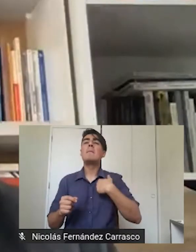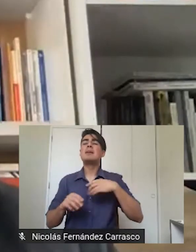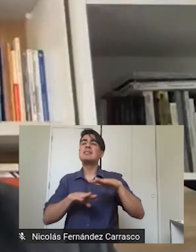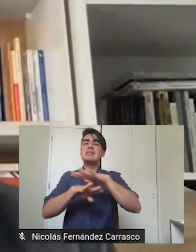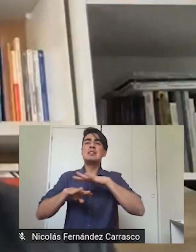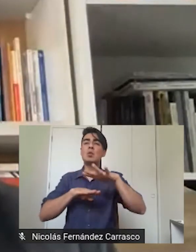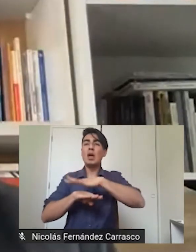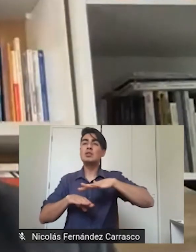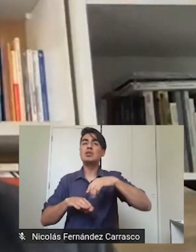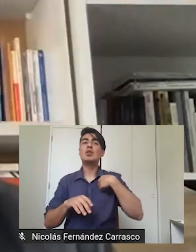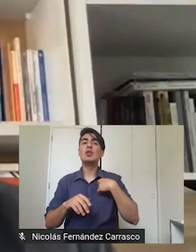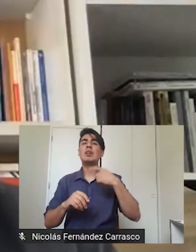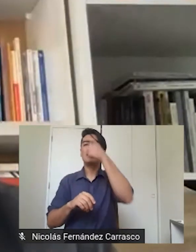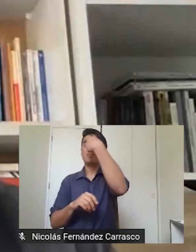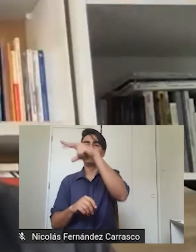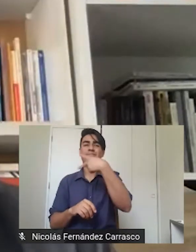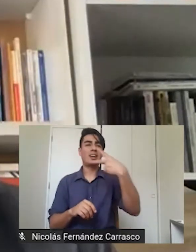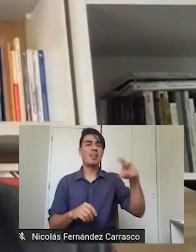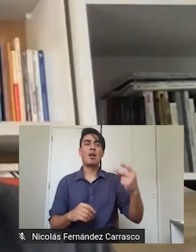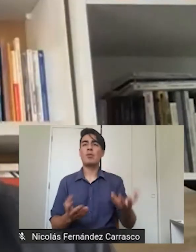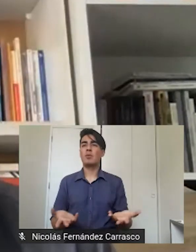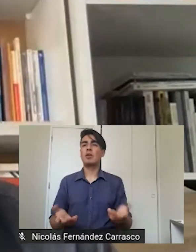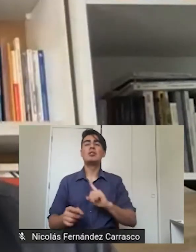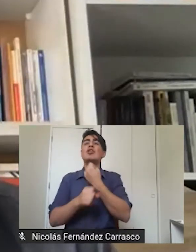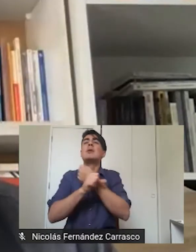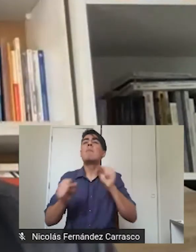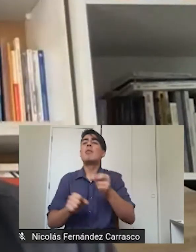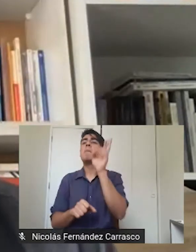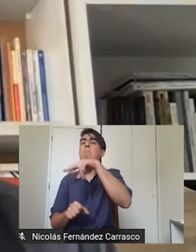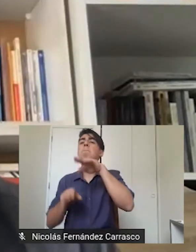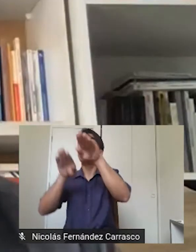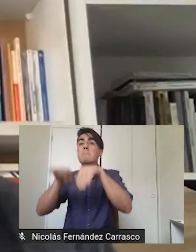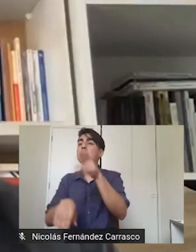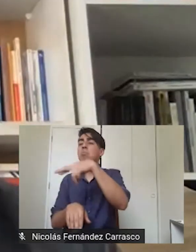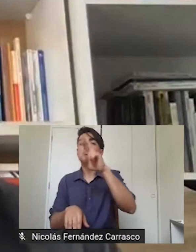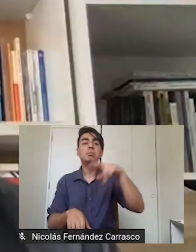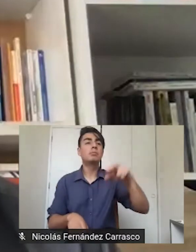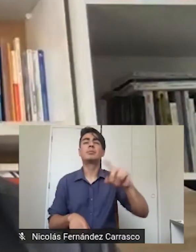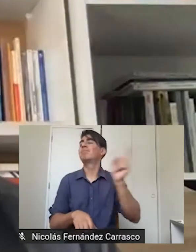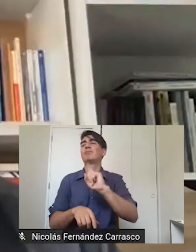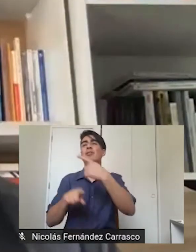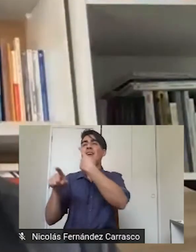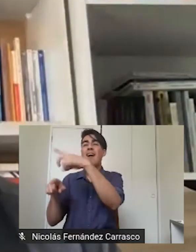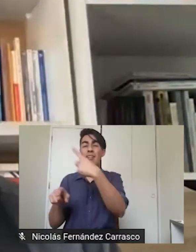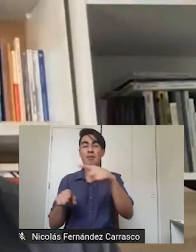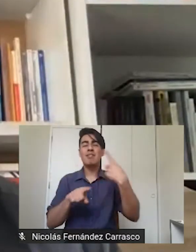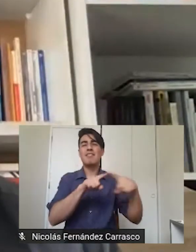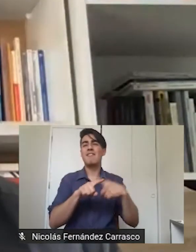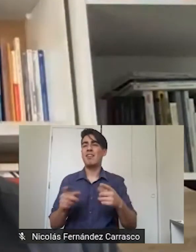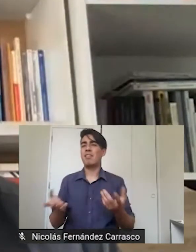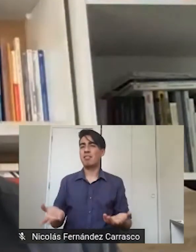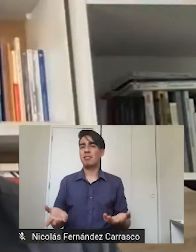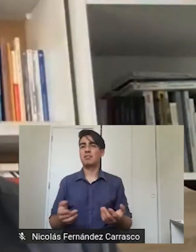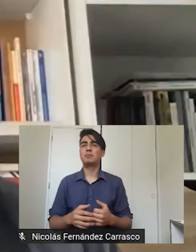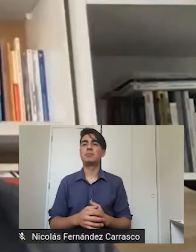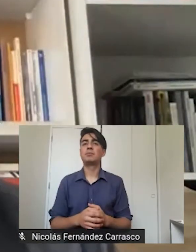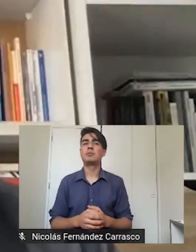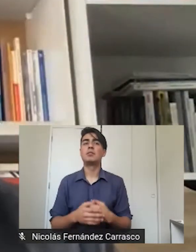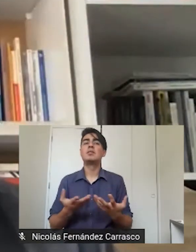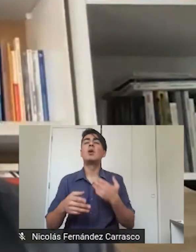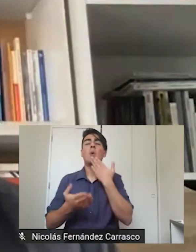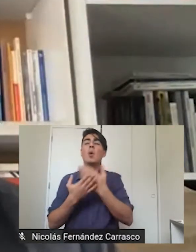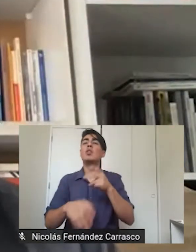comunidades escolares que son únicas e irrepetibles. Entonces, muchos docentes, cuando tratamos